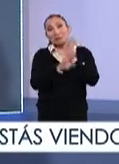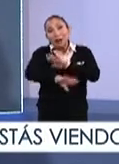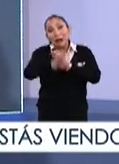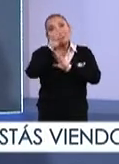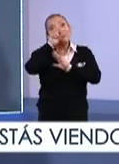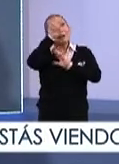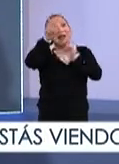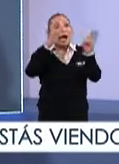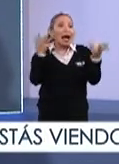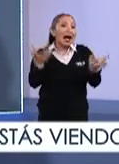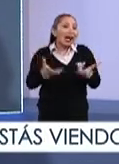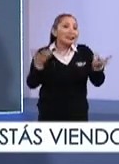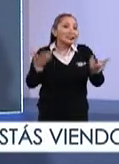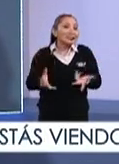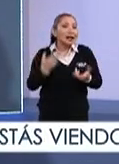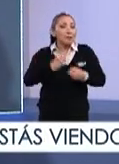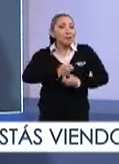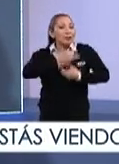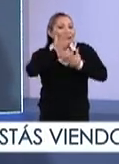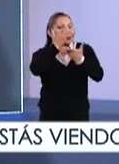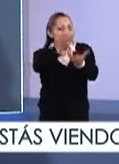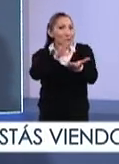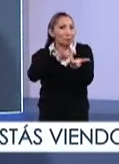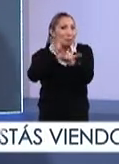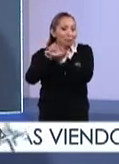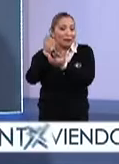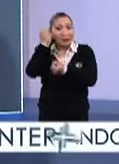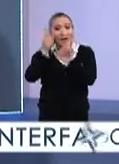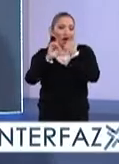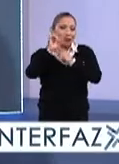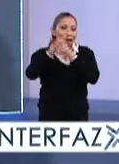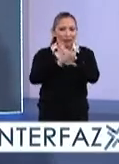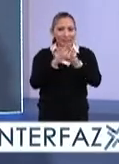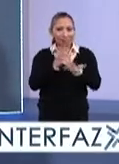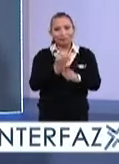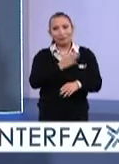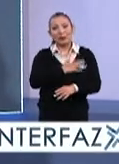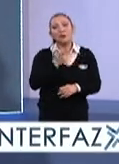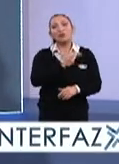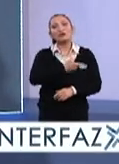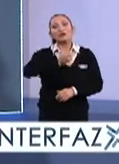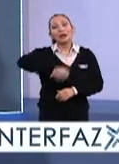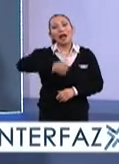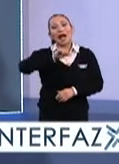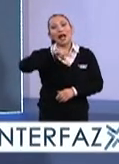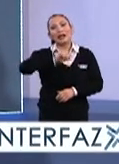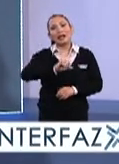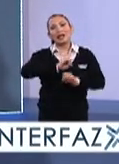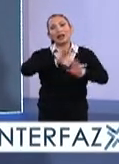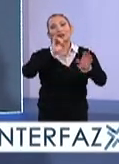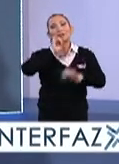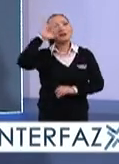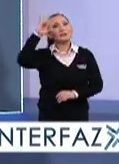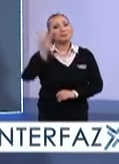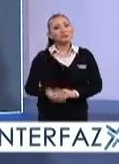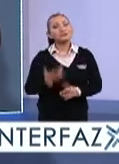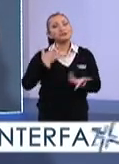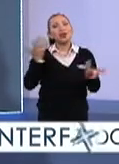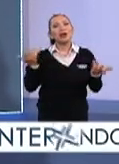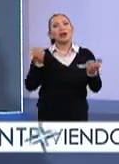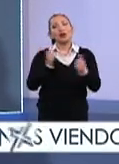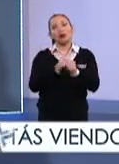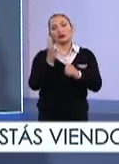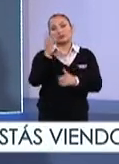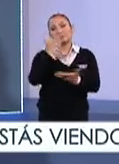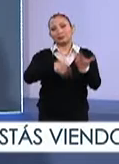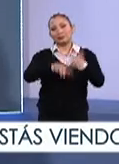los que se dedican a la poesía. Y bueno, hay alguna que otra cosa. Así que bueno, es un gusto saludarte, Ana Cris, y por supuesto a Griselda Yebra, quien se encuentra